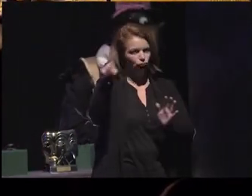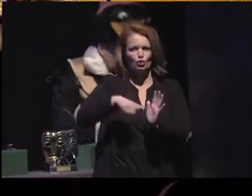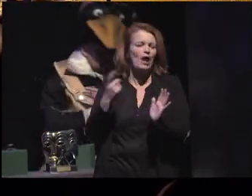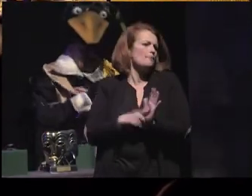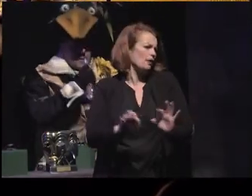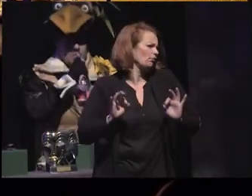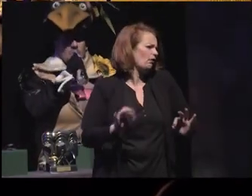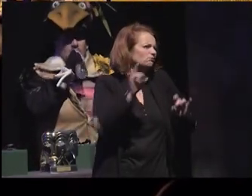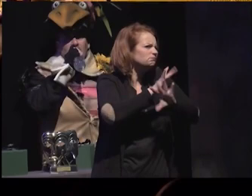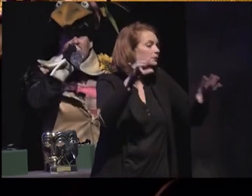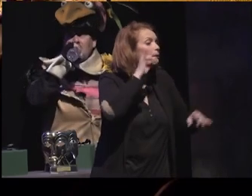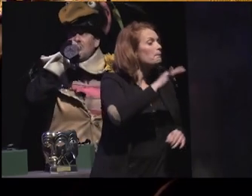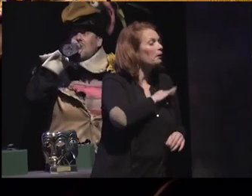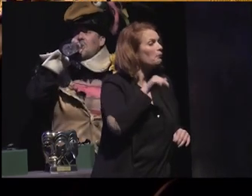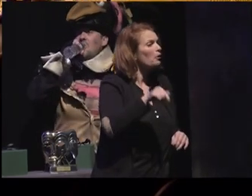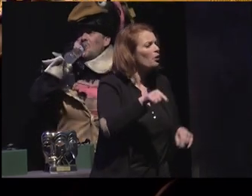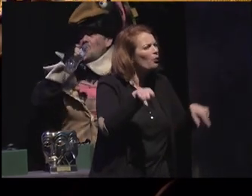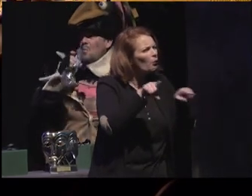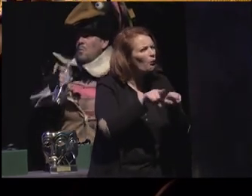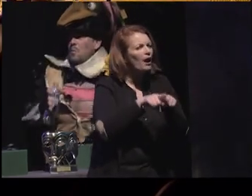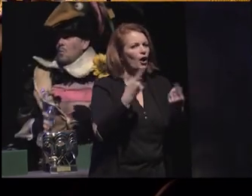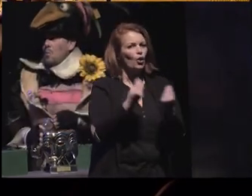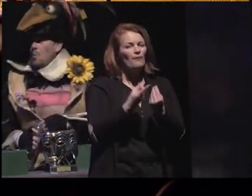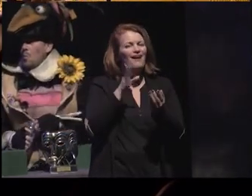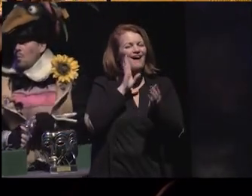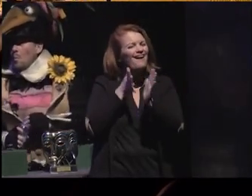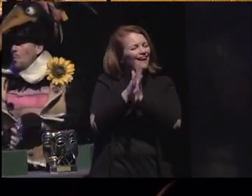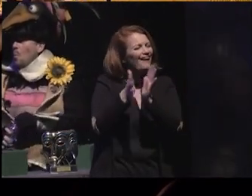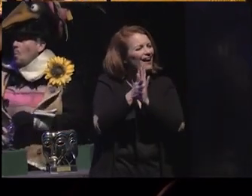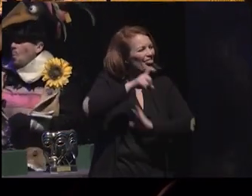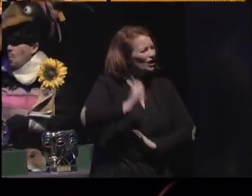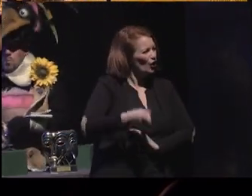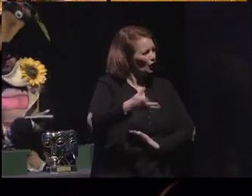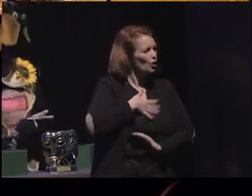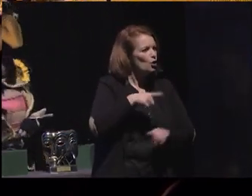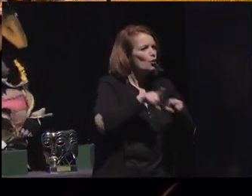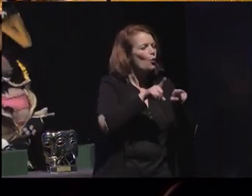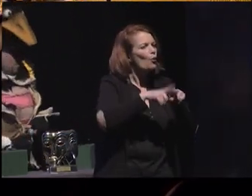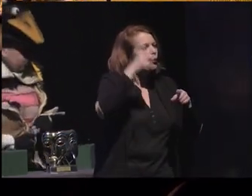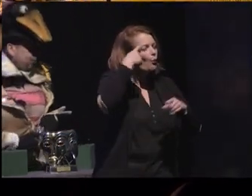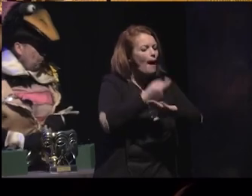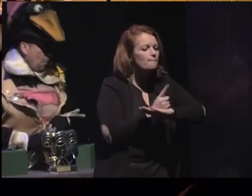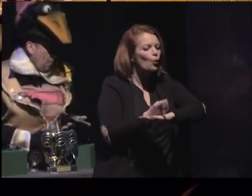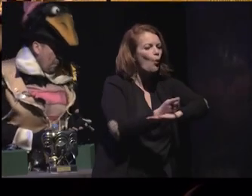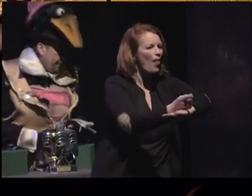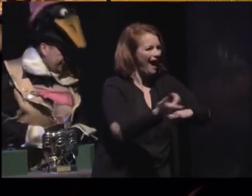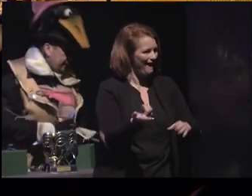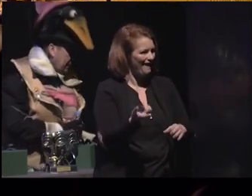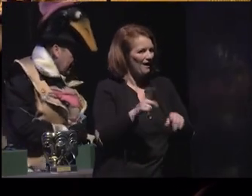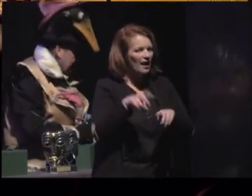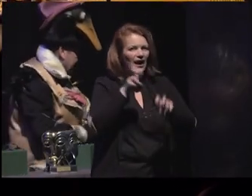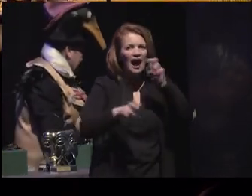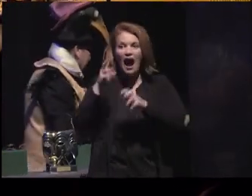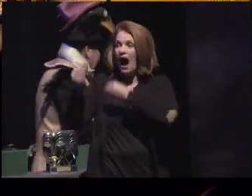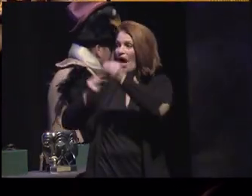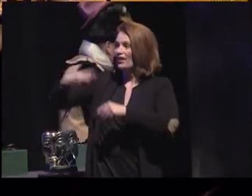estos premios, en definitiva, está comentando con Alberto, ¿no? Son brújula en el carnaval, ¿no? El carnaval sin crítica social, y ellos que hacen carnaval,